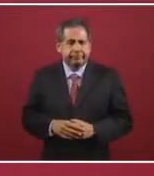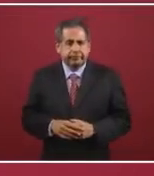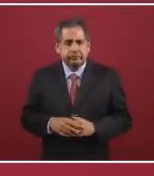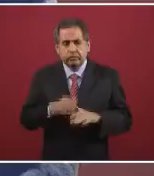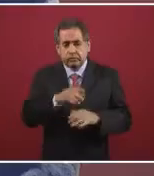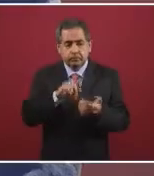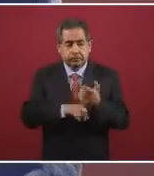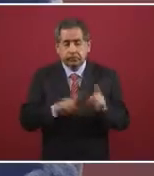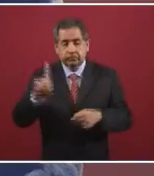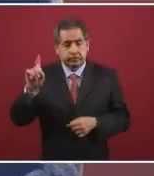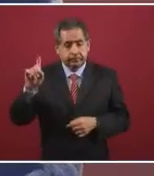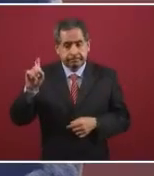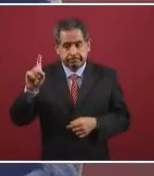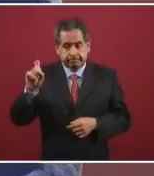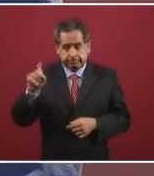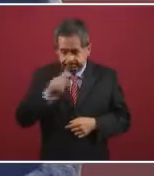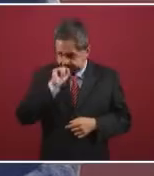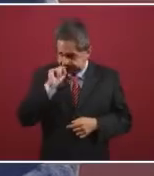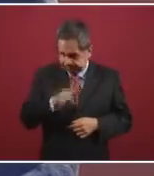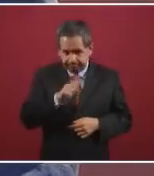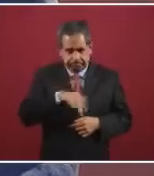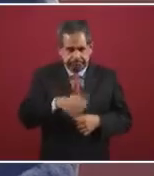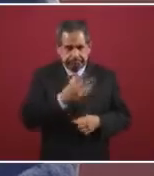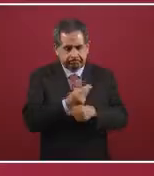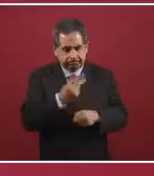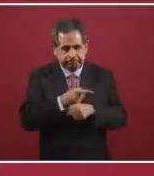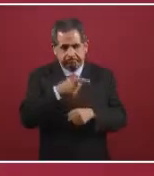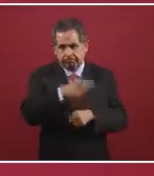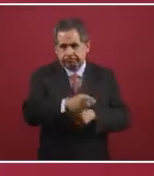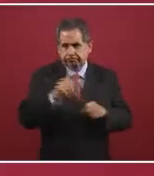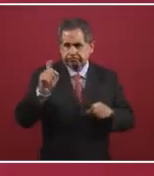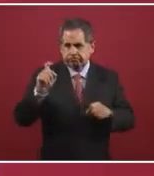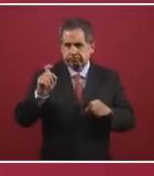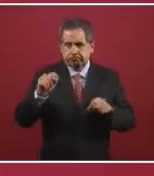del agua en La Laguna,